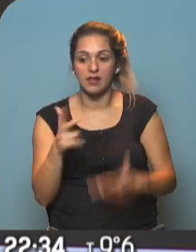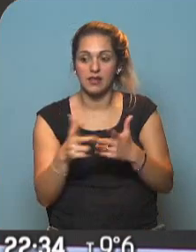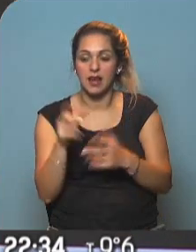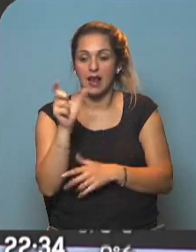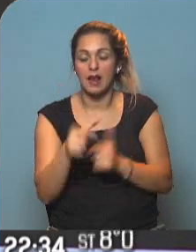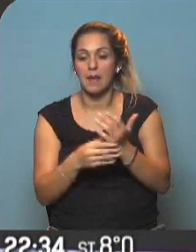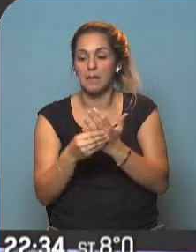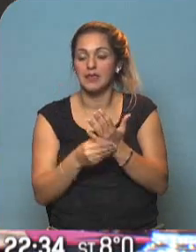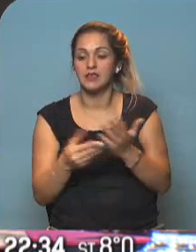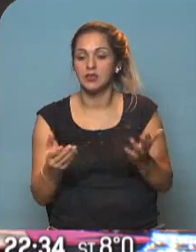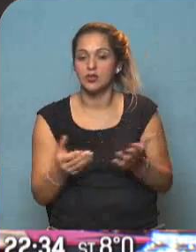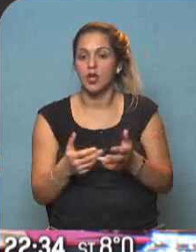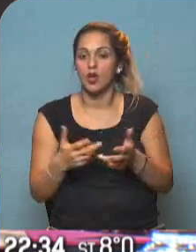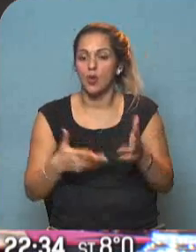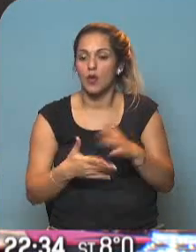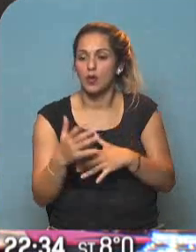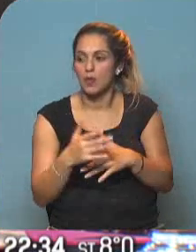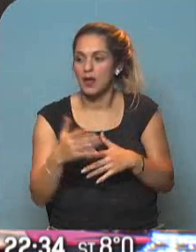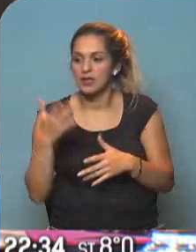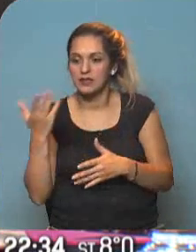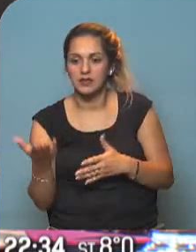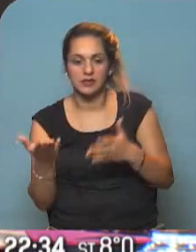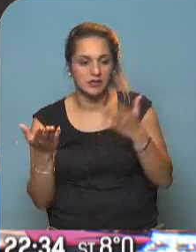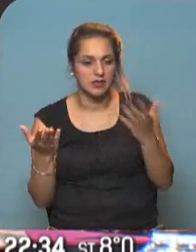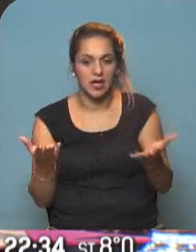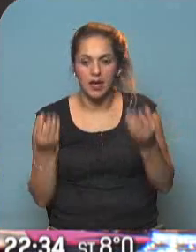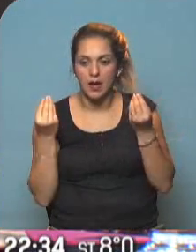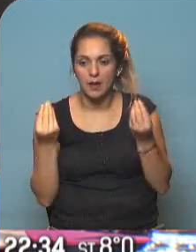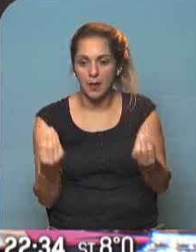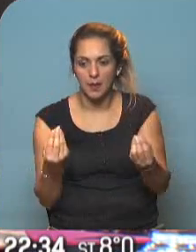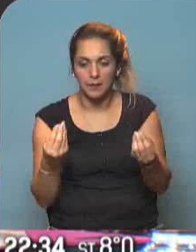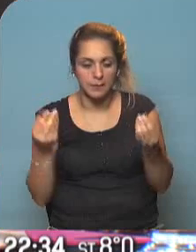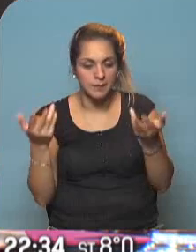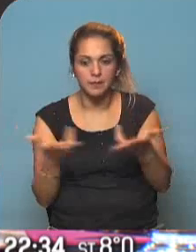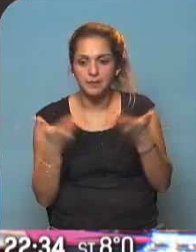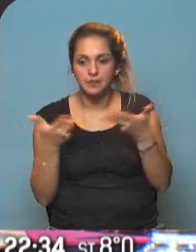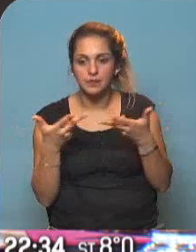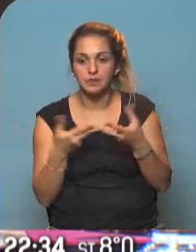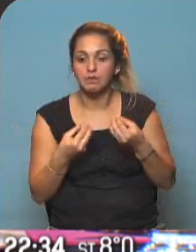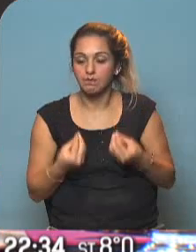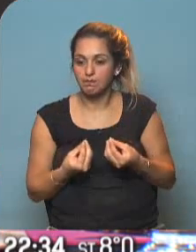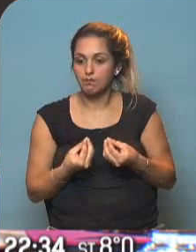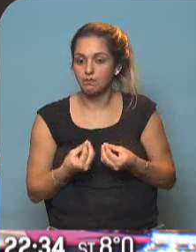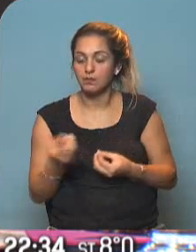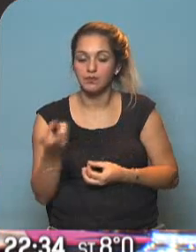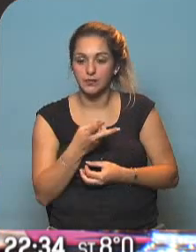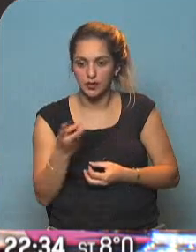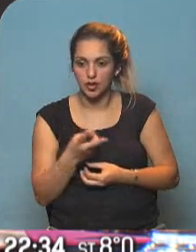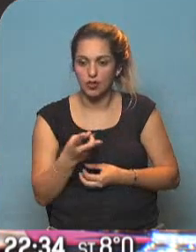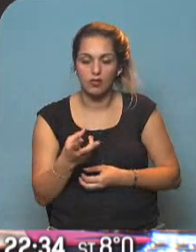ministro. Y cuando tenga que consensuar Di Maio con Salvini, ¿no? Porque en este contexto consiguieron